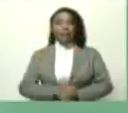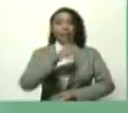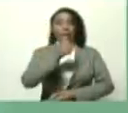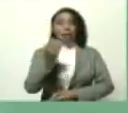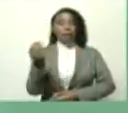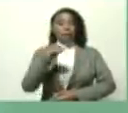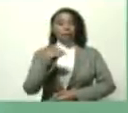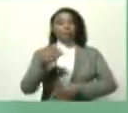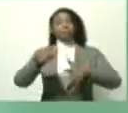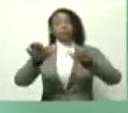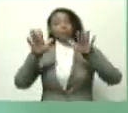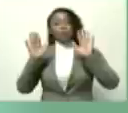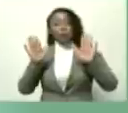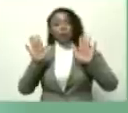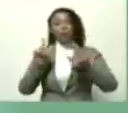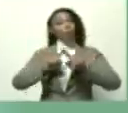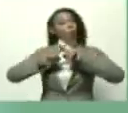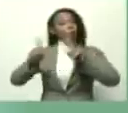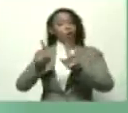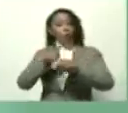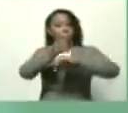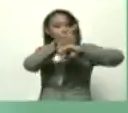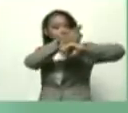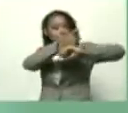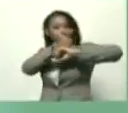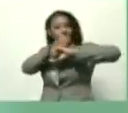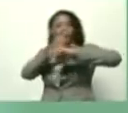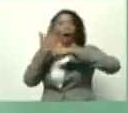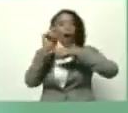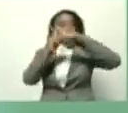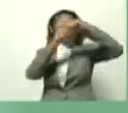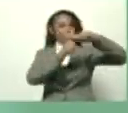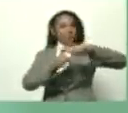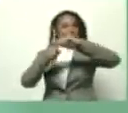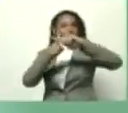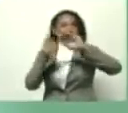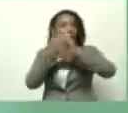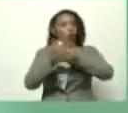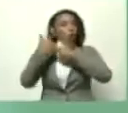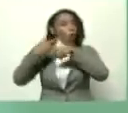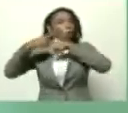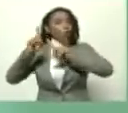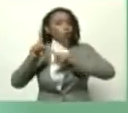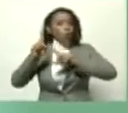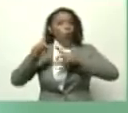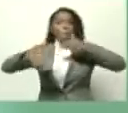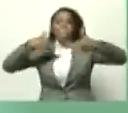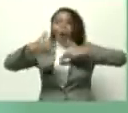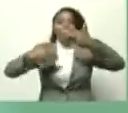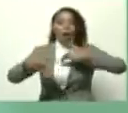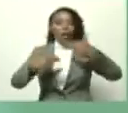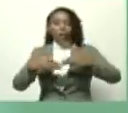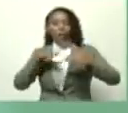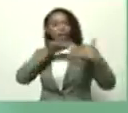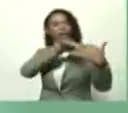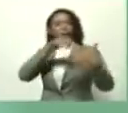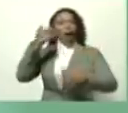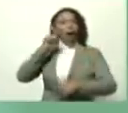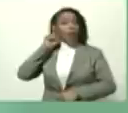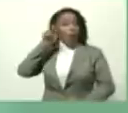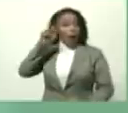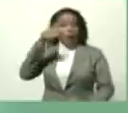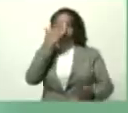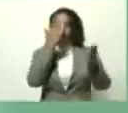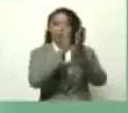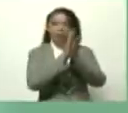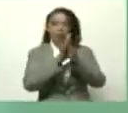por supuesto, los otros francotiradores que ellos tienen, los otros criminales de guerra que ellos tienen frente